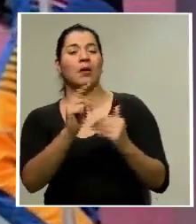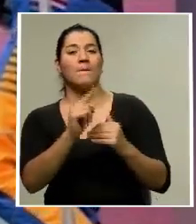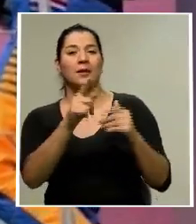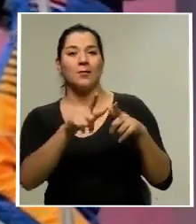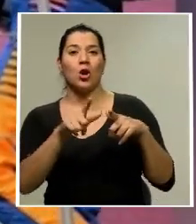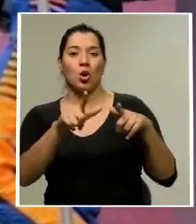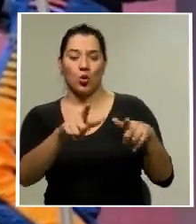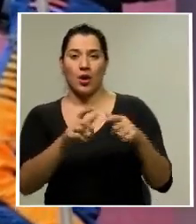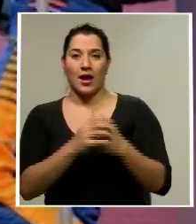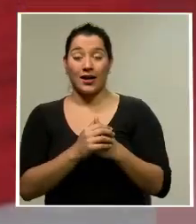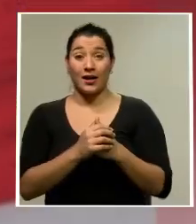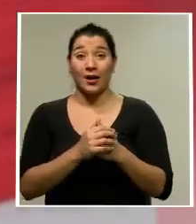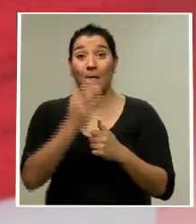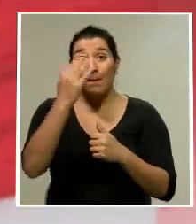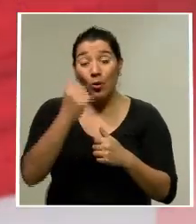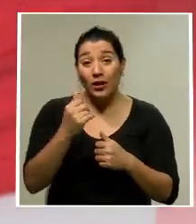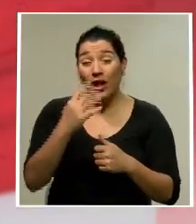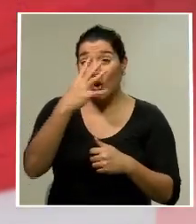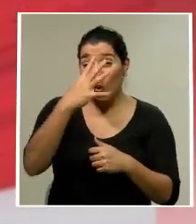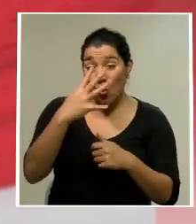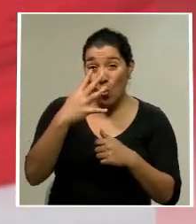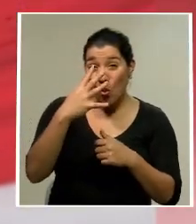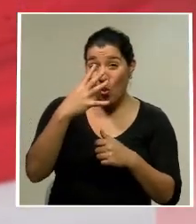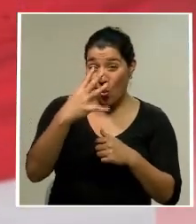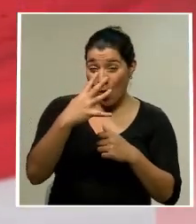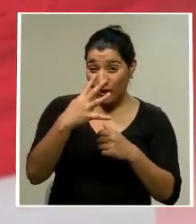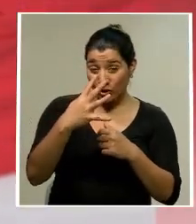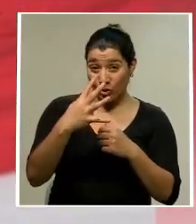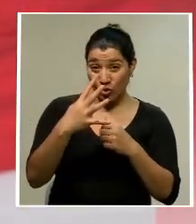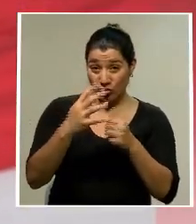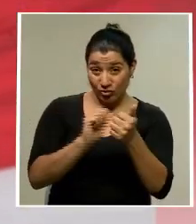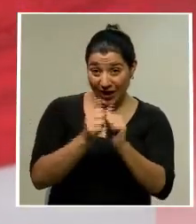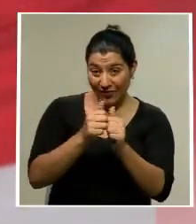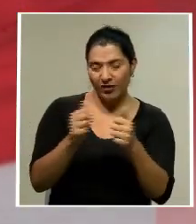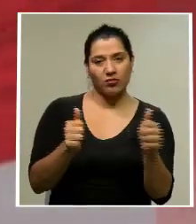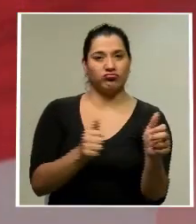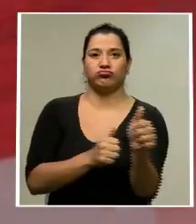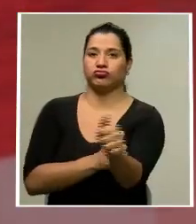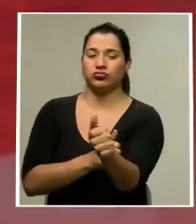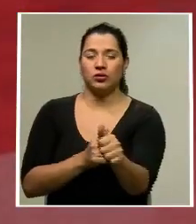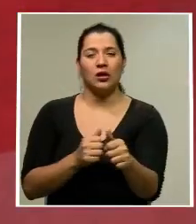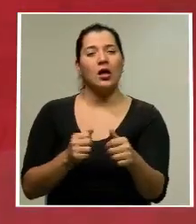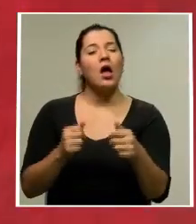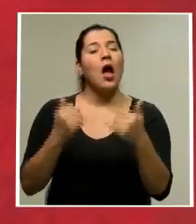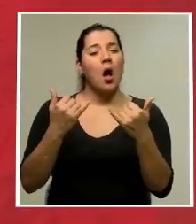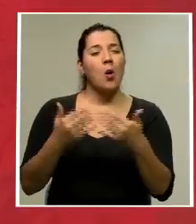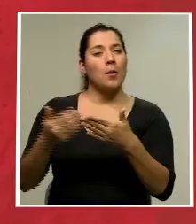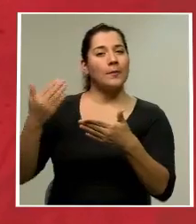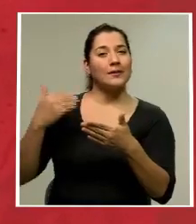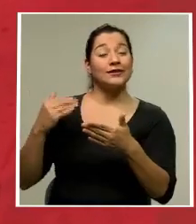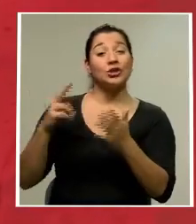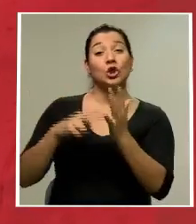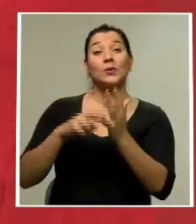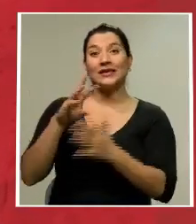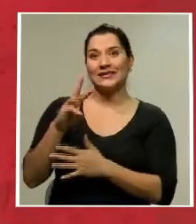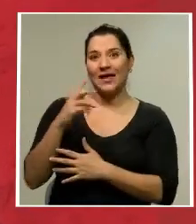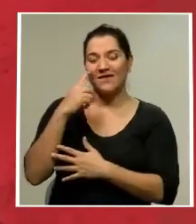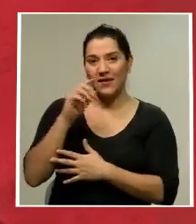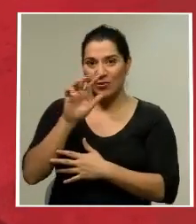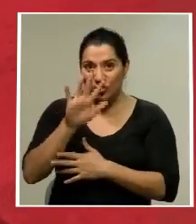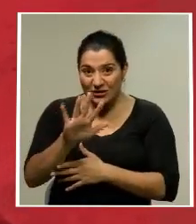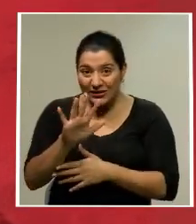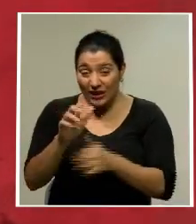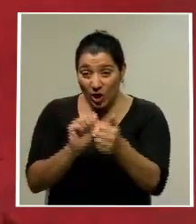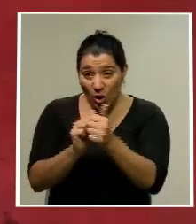campeonato después de imponerse en 4 de las últimas 5 carreras. Hay que remontarse al 2006 para encontrar 5 carreras consecutivas de